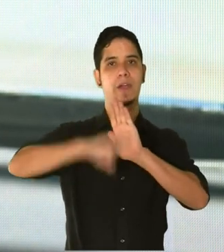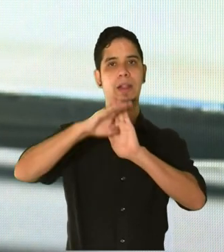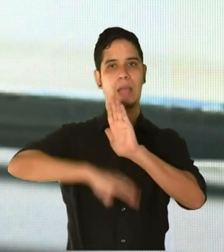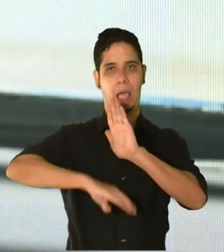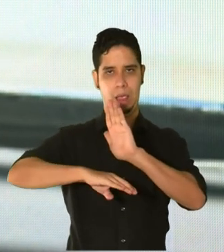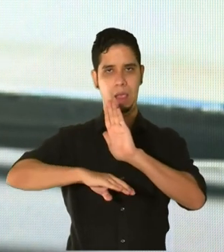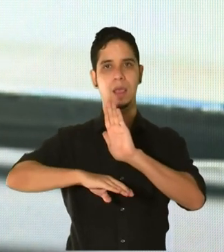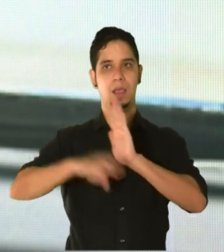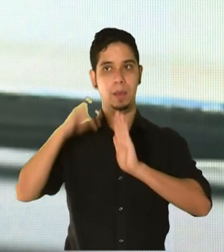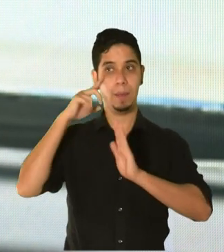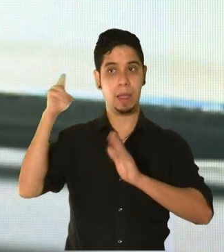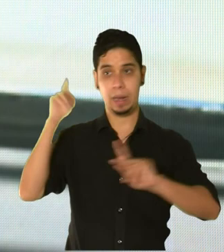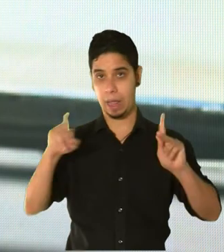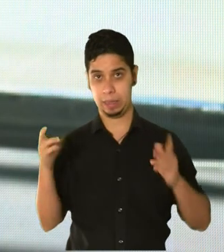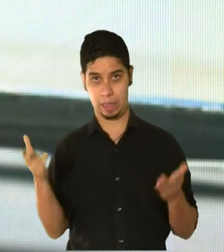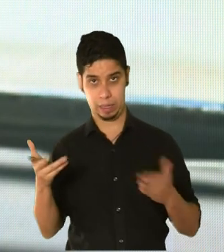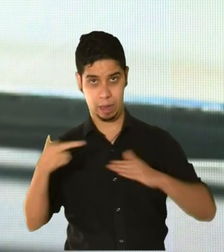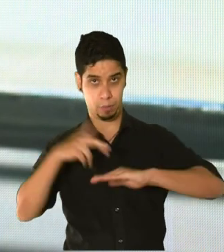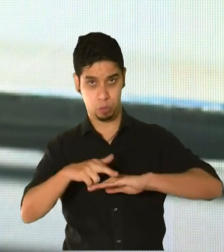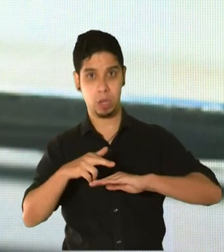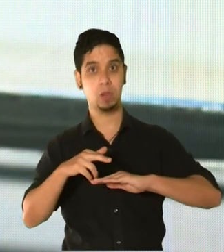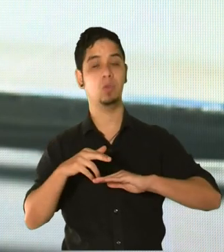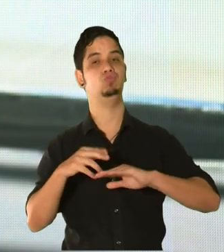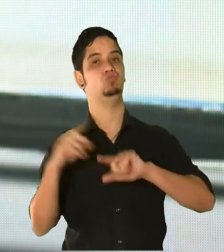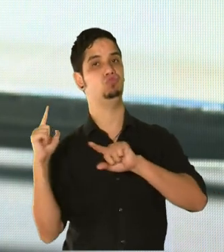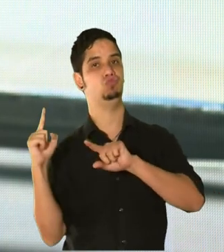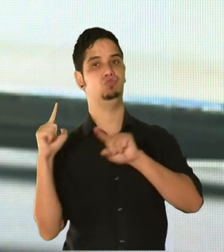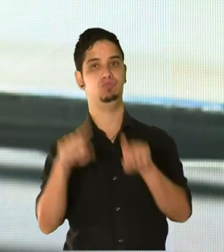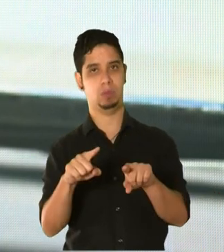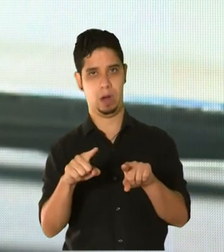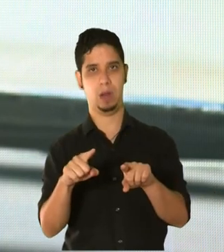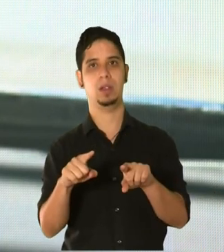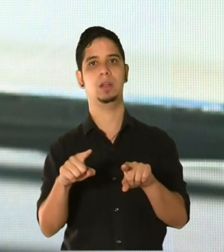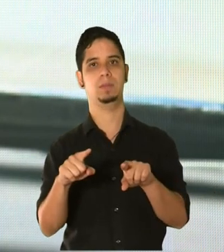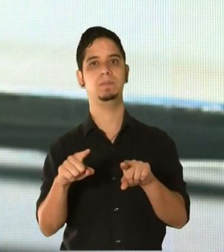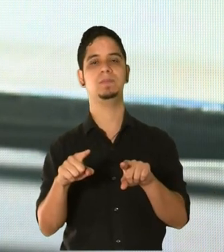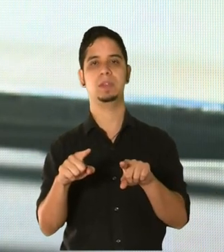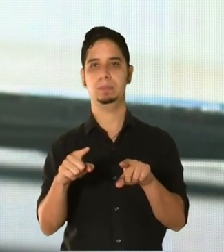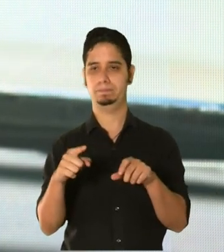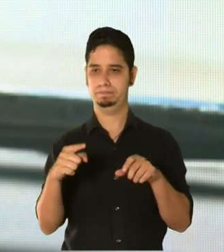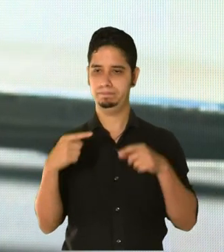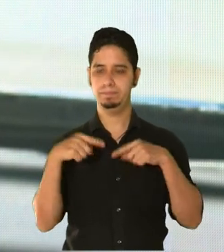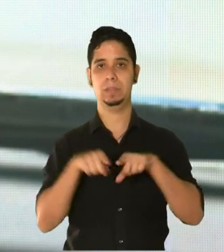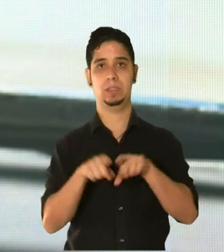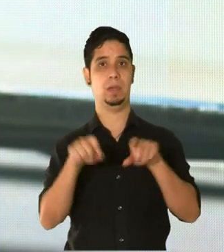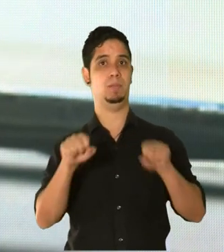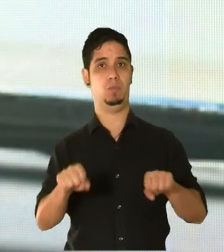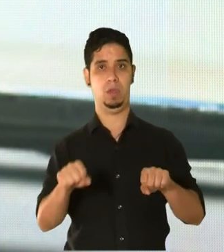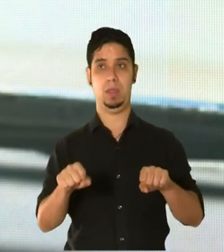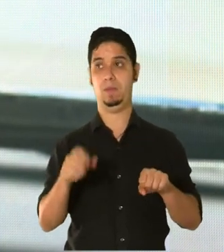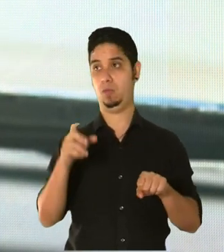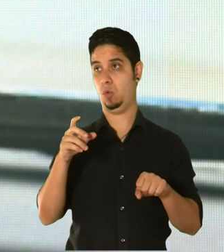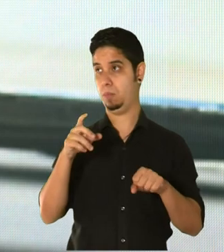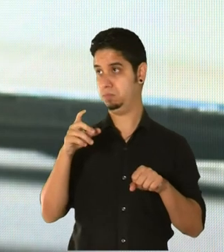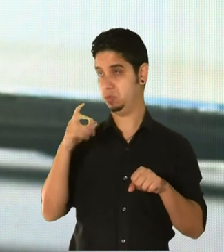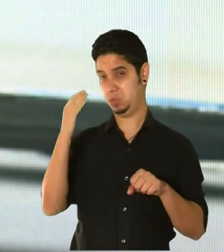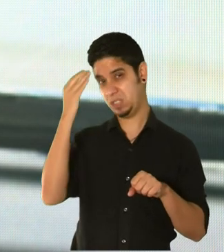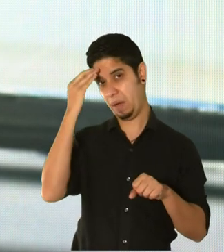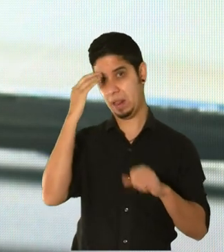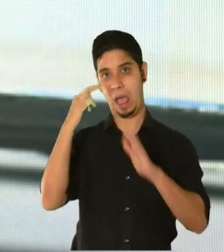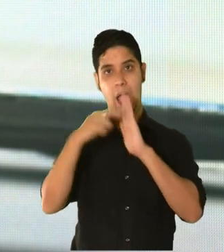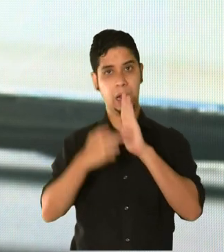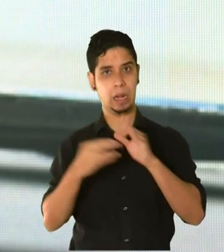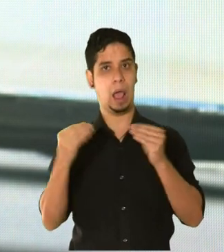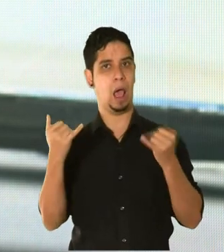turista local a los puertorriqueños que la medida que se pueda que se haya flexibilizado la medida de